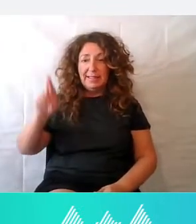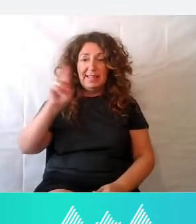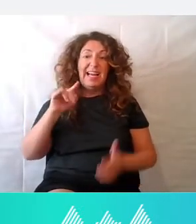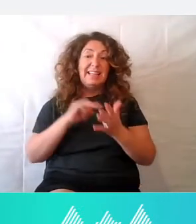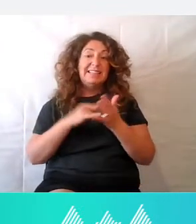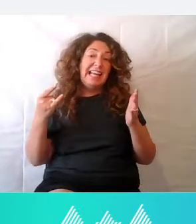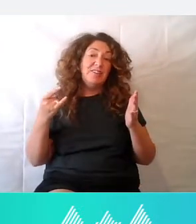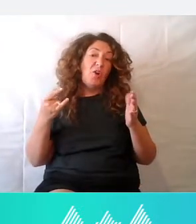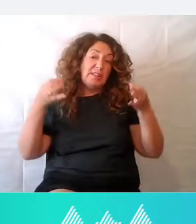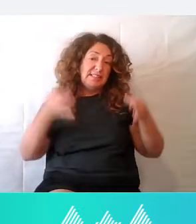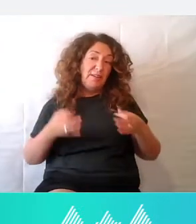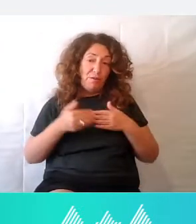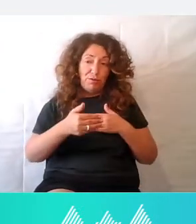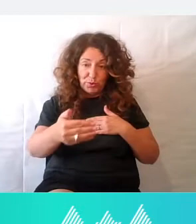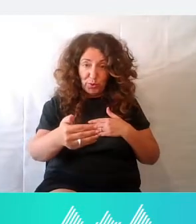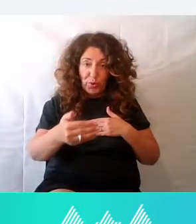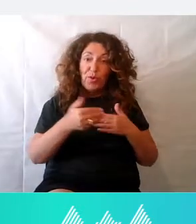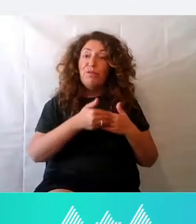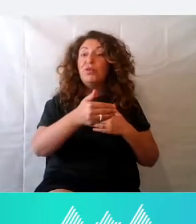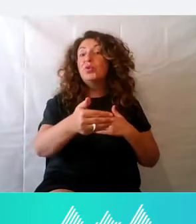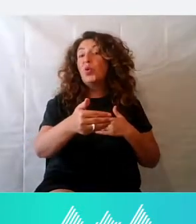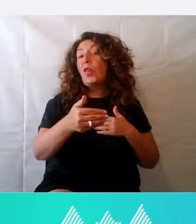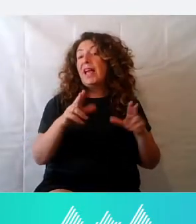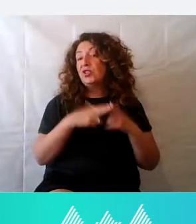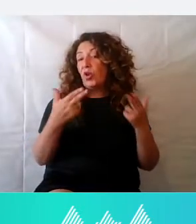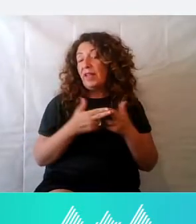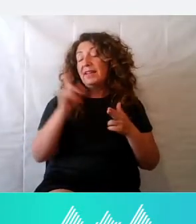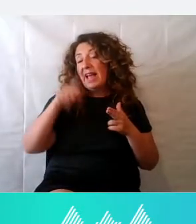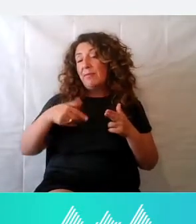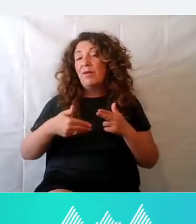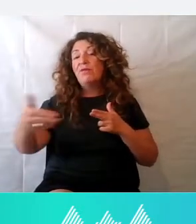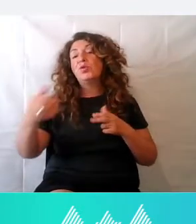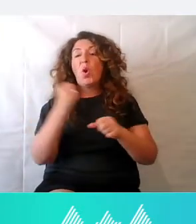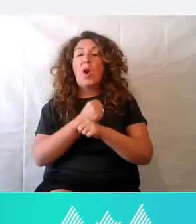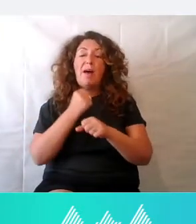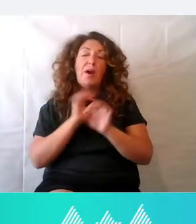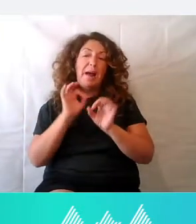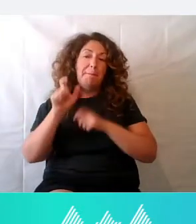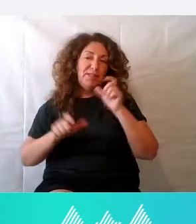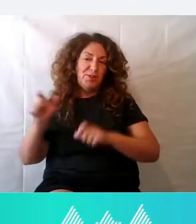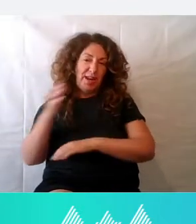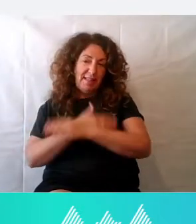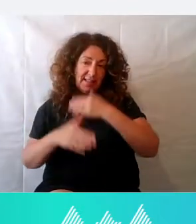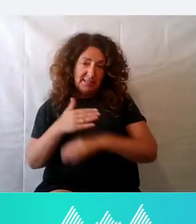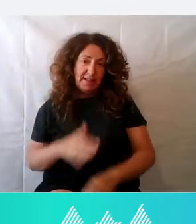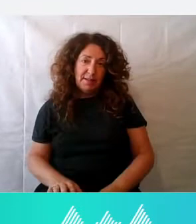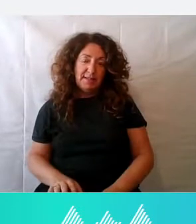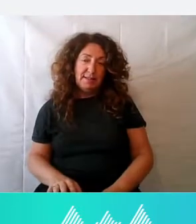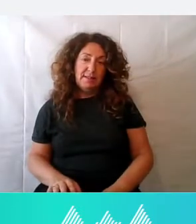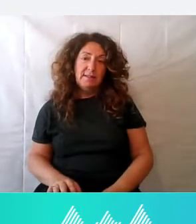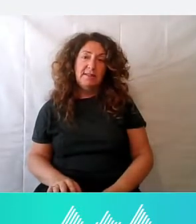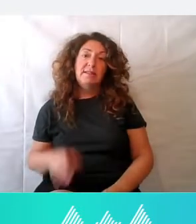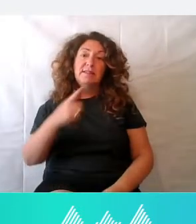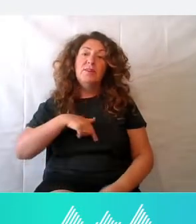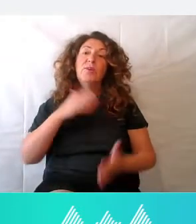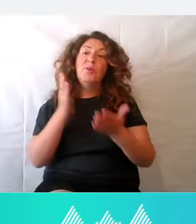de la sociedad porque no es el futuro laboral de la gente con discapacidad y en eso estamos déjame el apunte tenemos un curso que hacemos que se llama